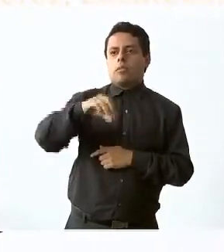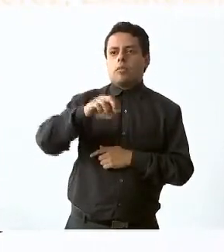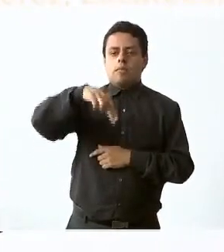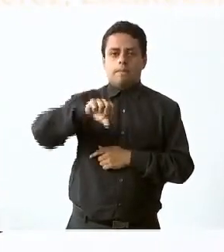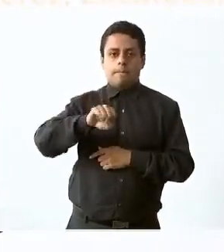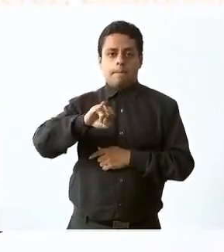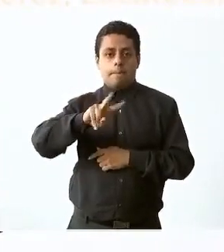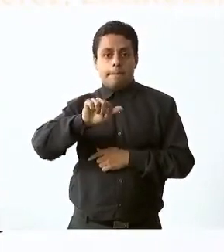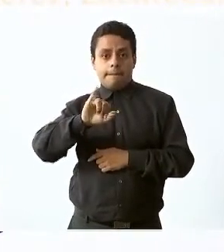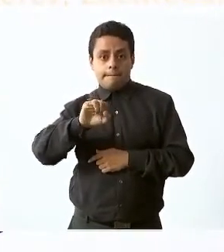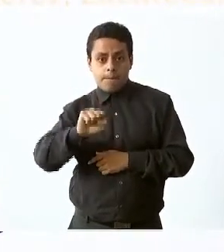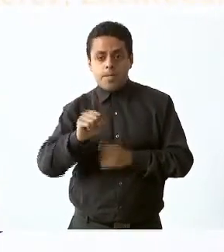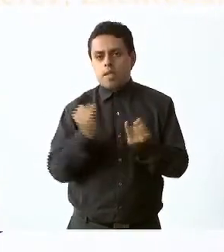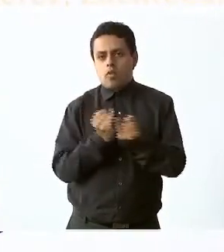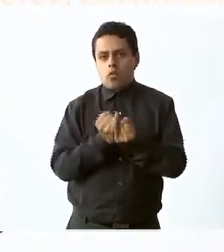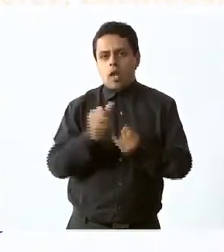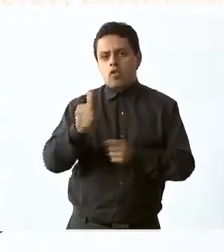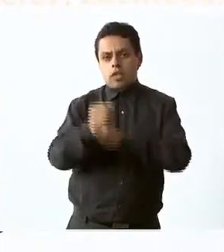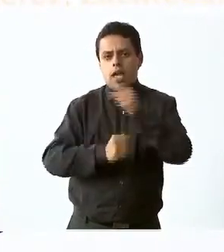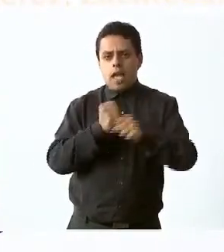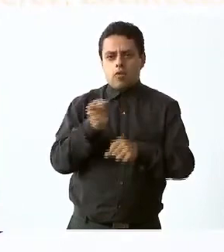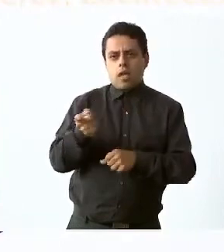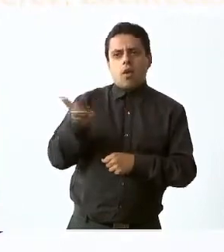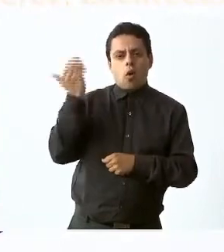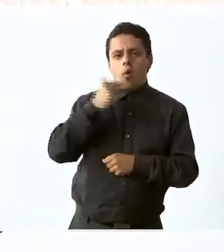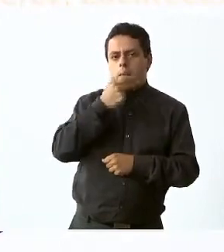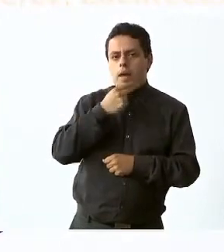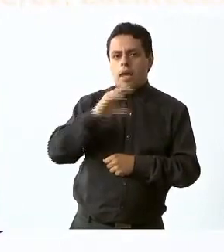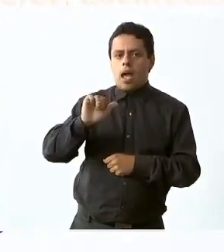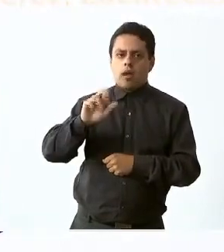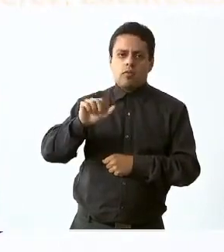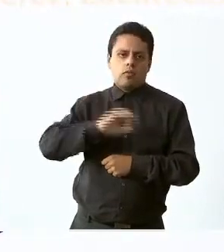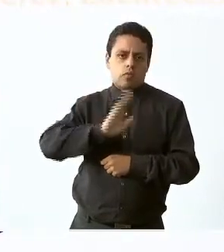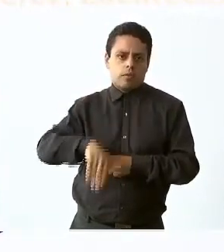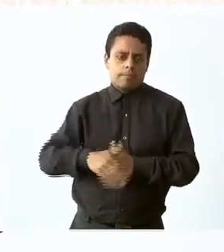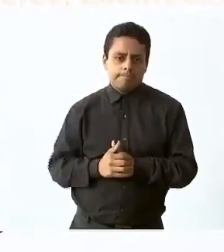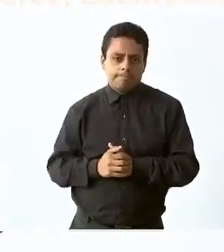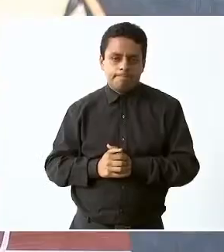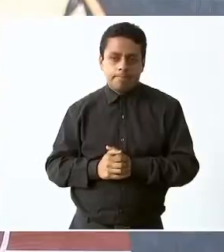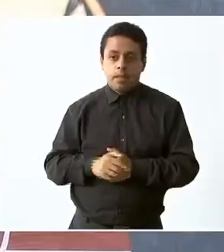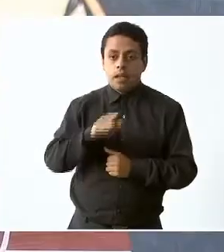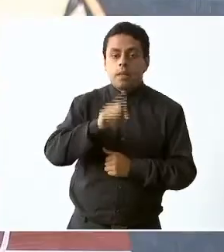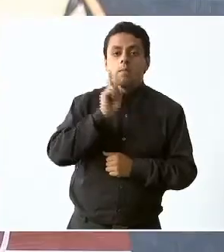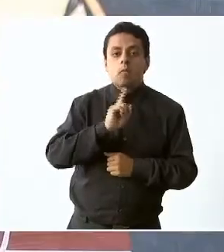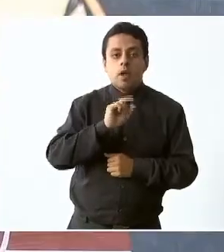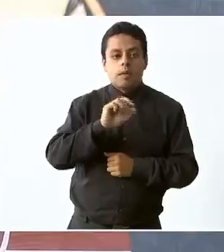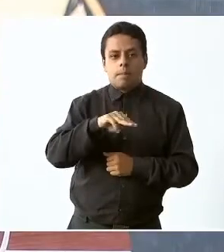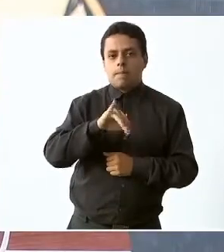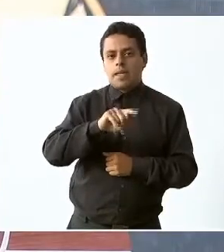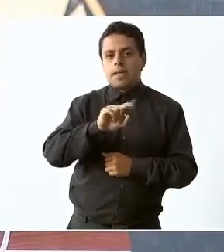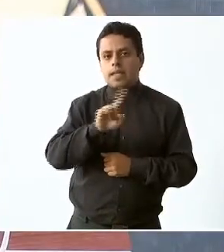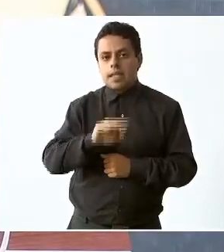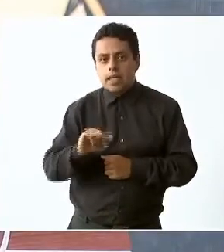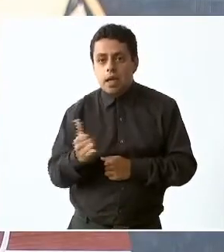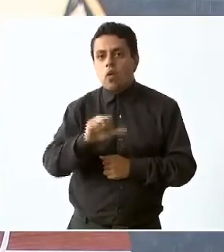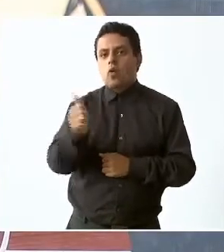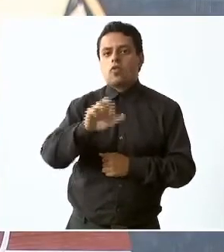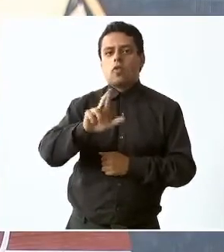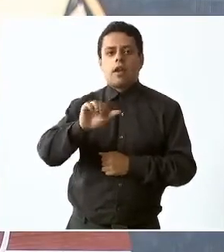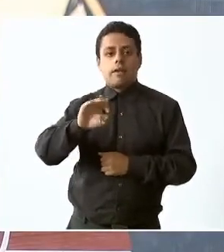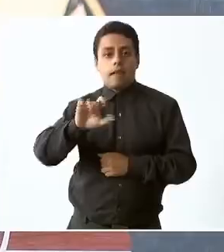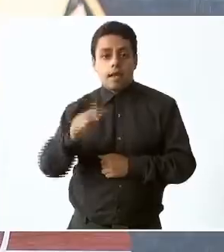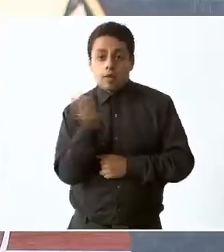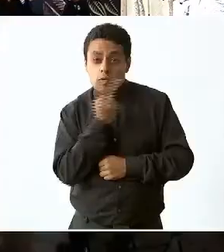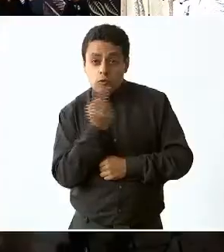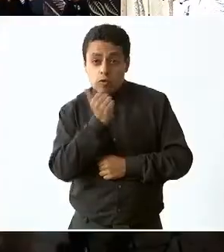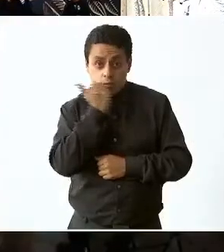también un día como hoy de hace 11 años. Mitzia y Rafael, con el amor a la lectura, ya adquirieron algo para toda